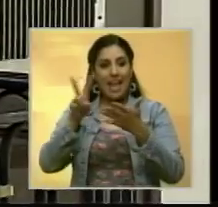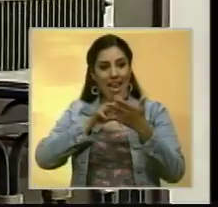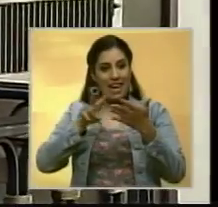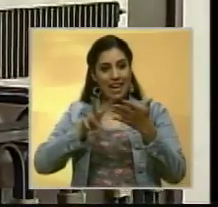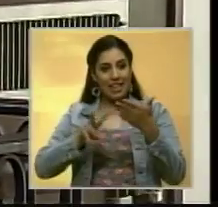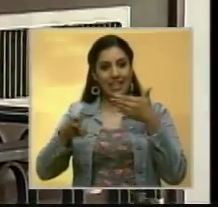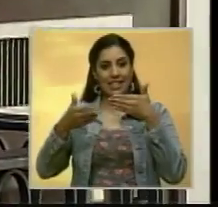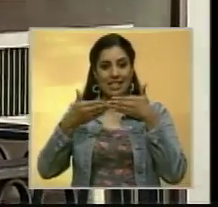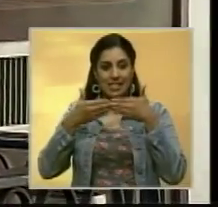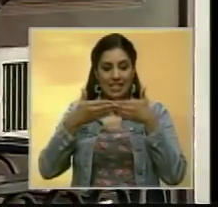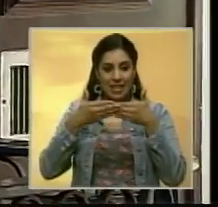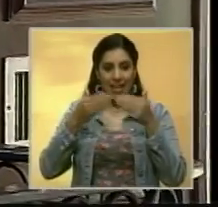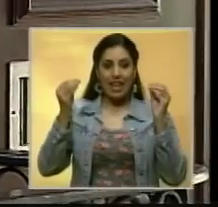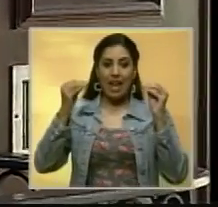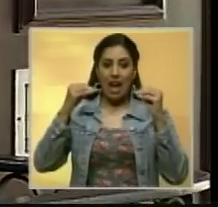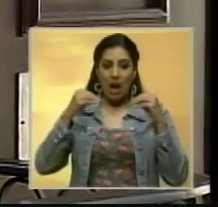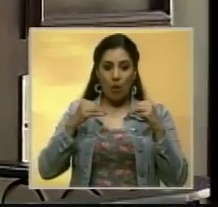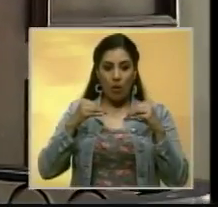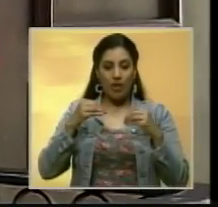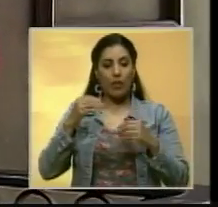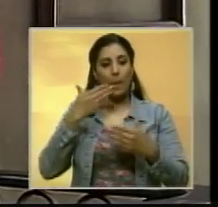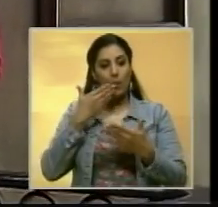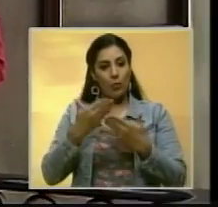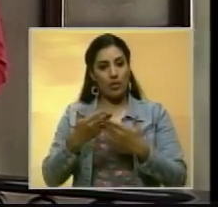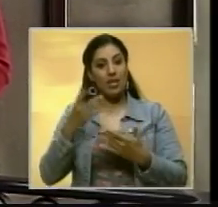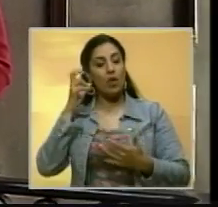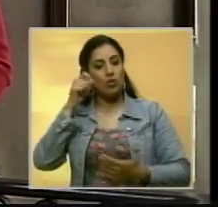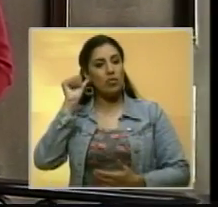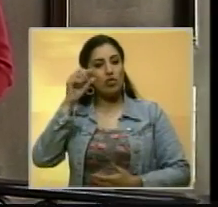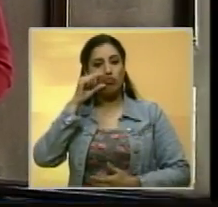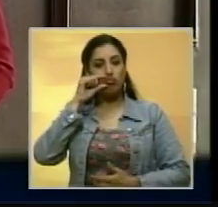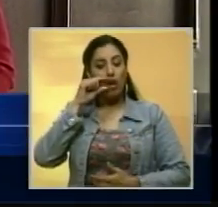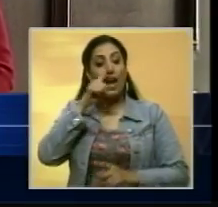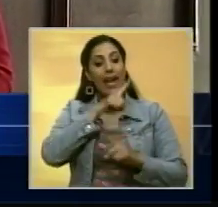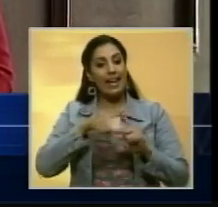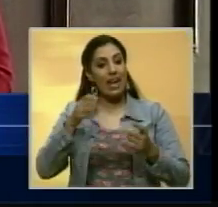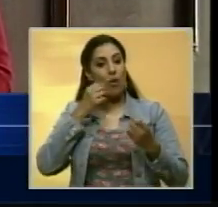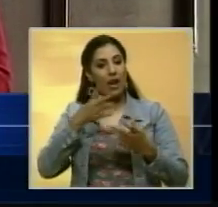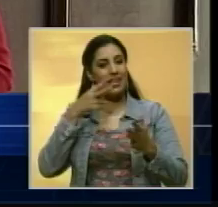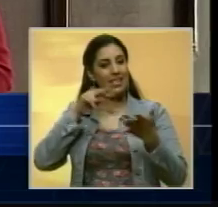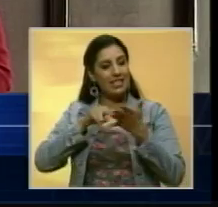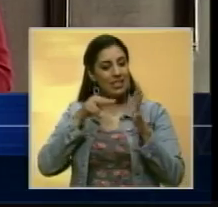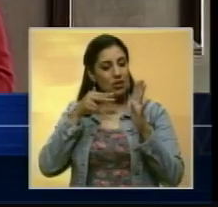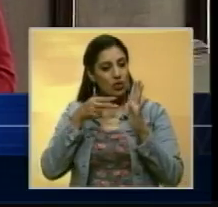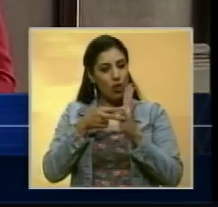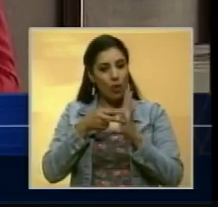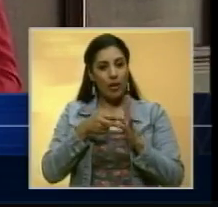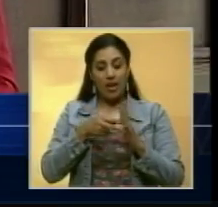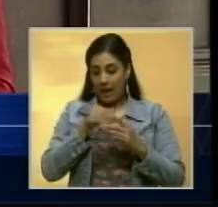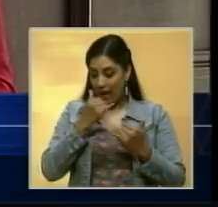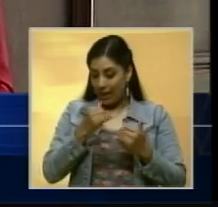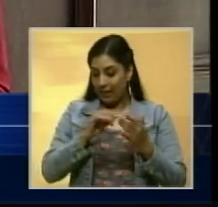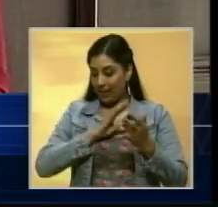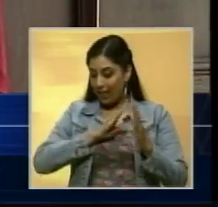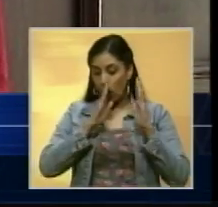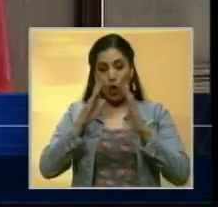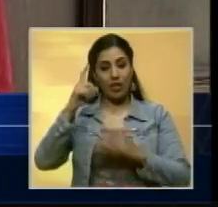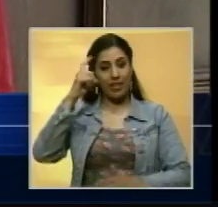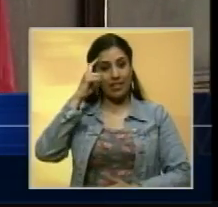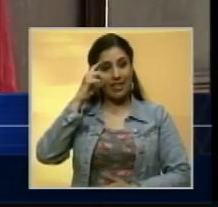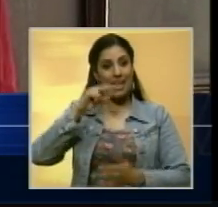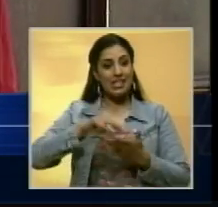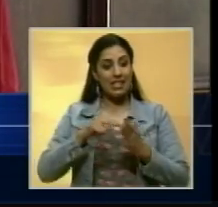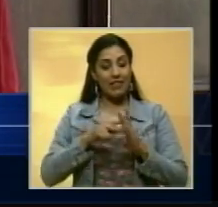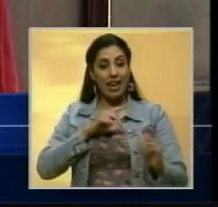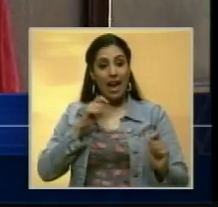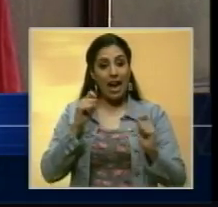lectura al acuerdo presentado. La diputada Delsa Solórzano, quien hacía referencia a que este punto al orden del día tiene que ver con